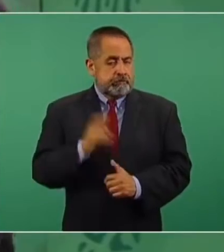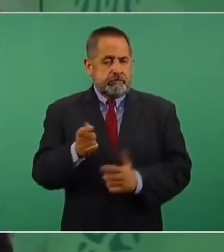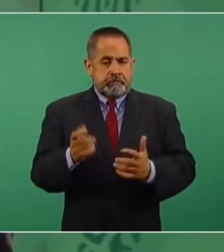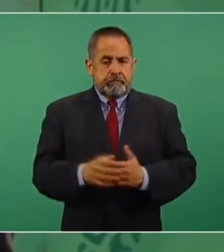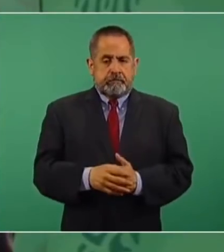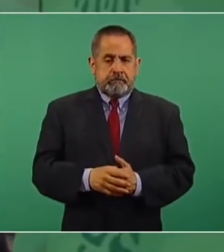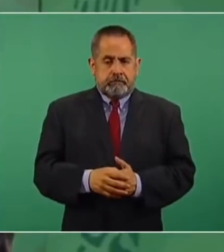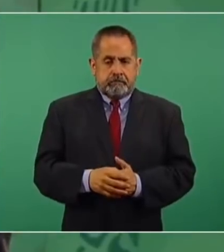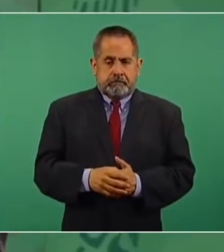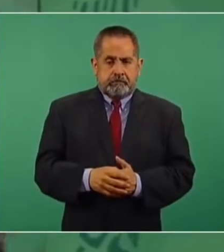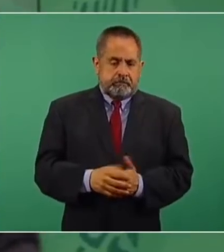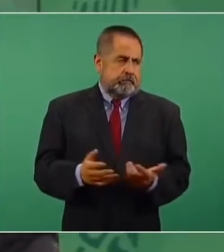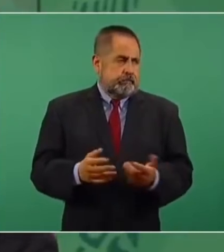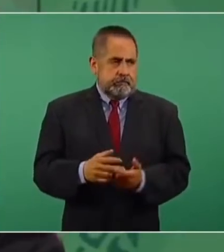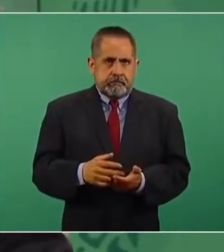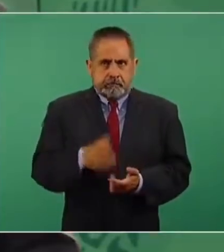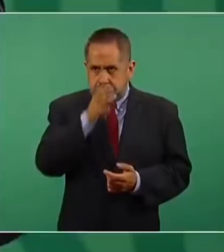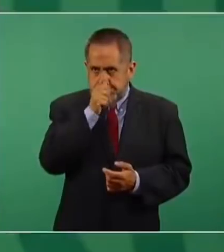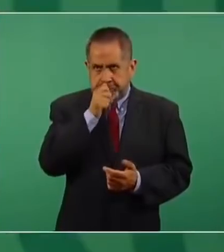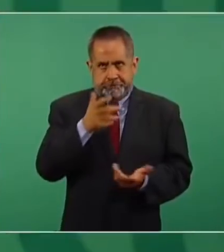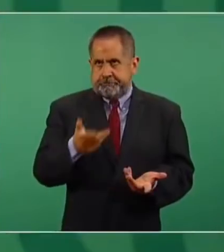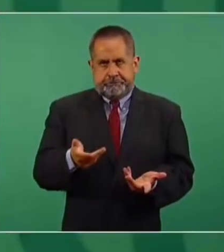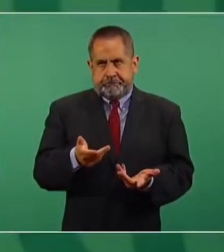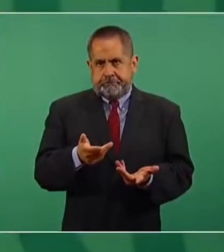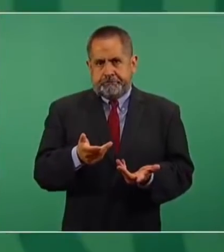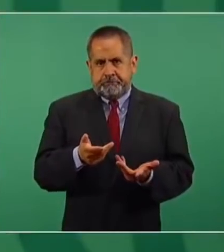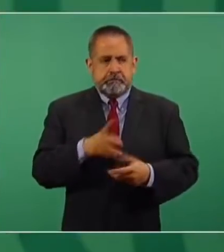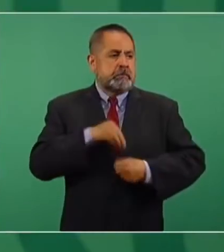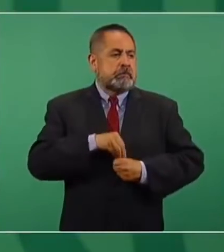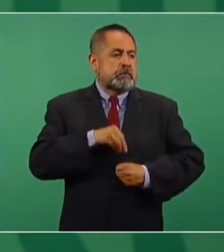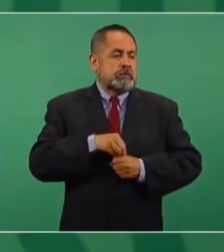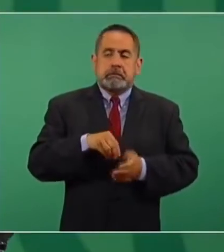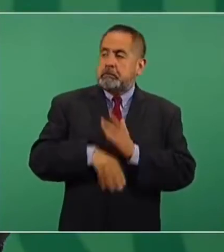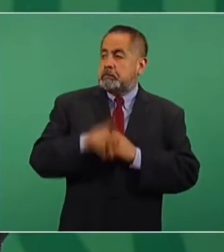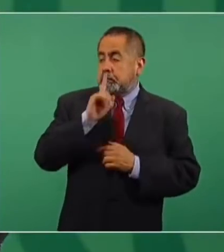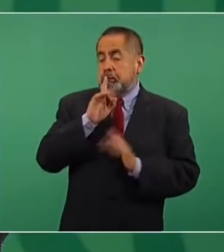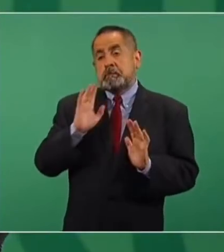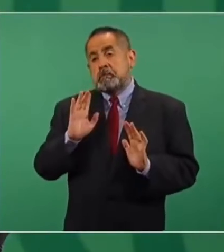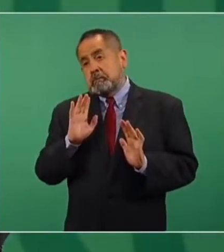Porque no es posible que esto se guarde, se tape.